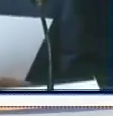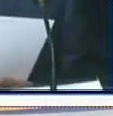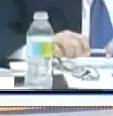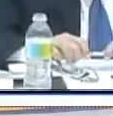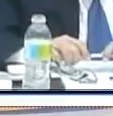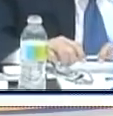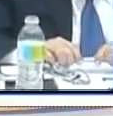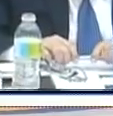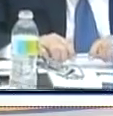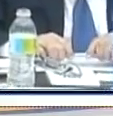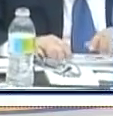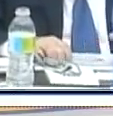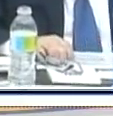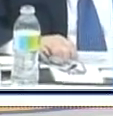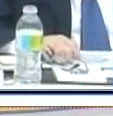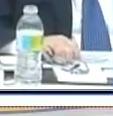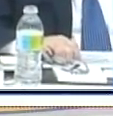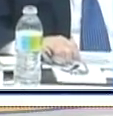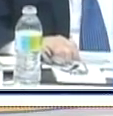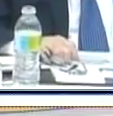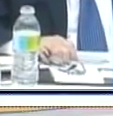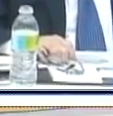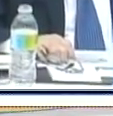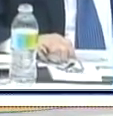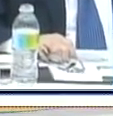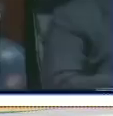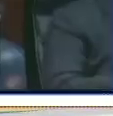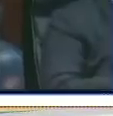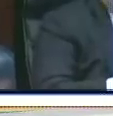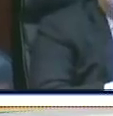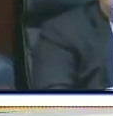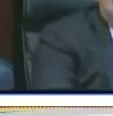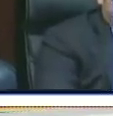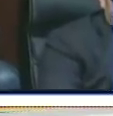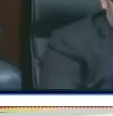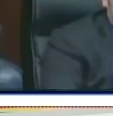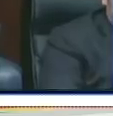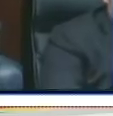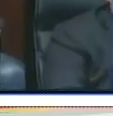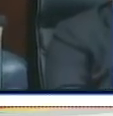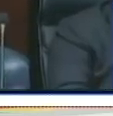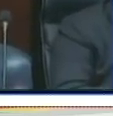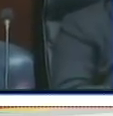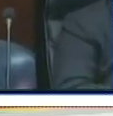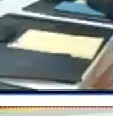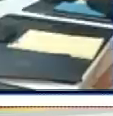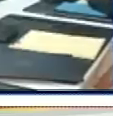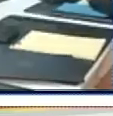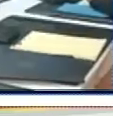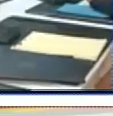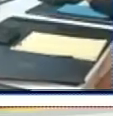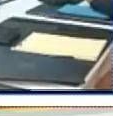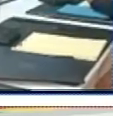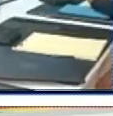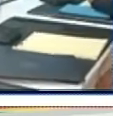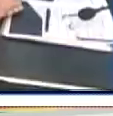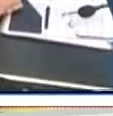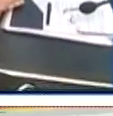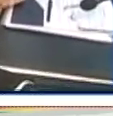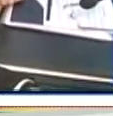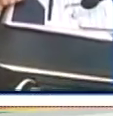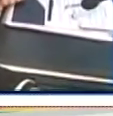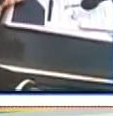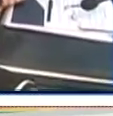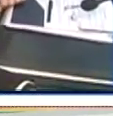2 de diciembre, se van a dar la ronda de diálogo con la oposición venezolana por la